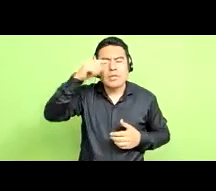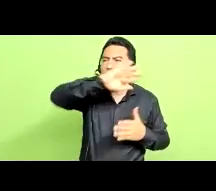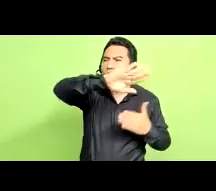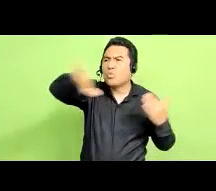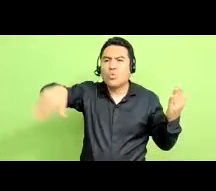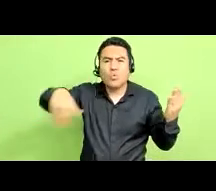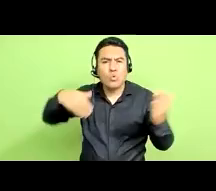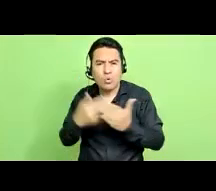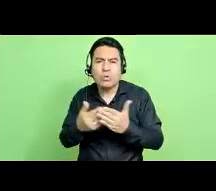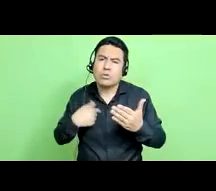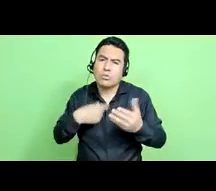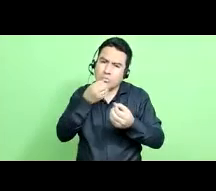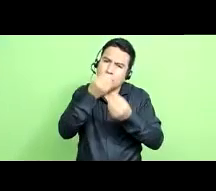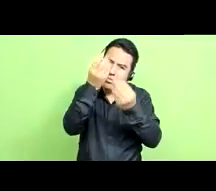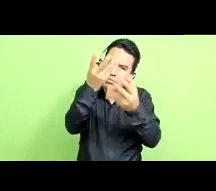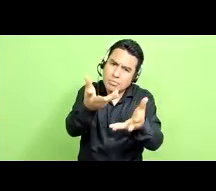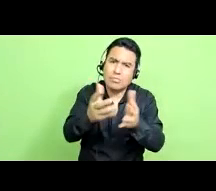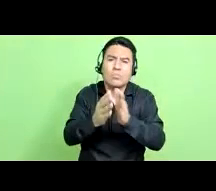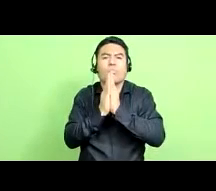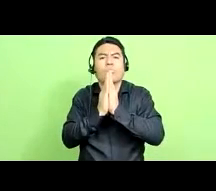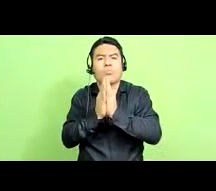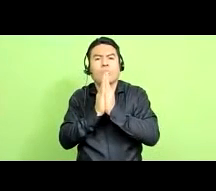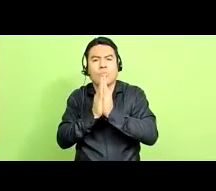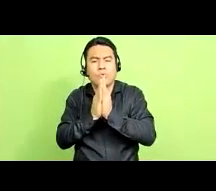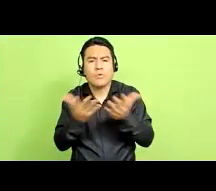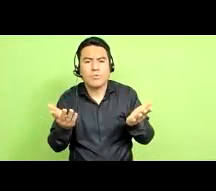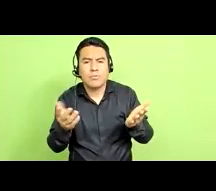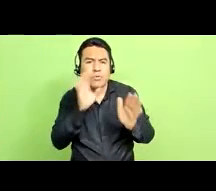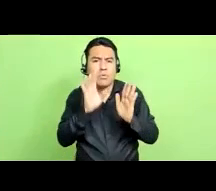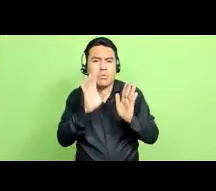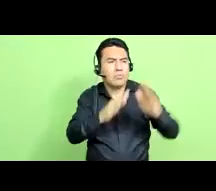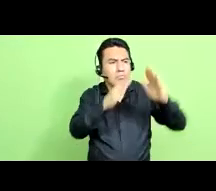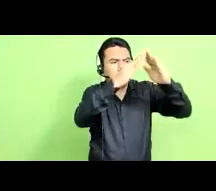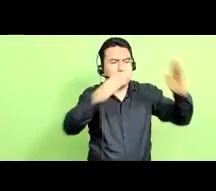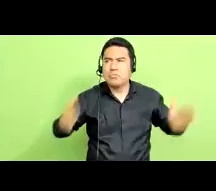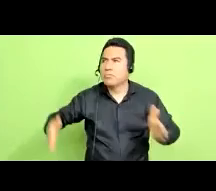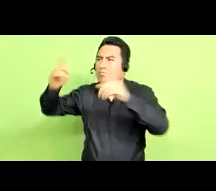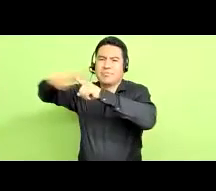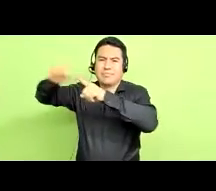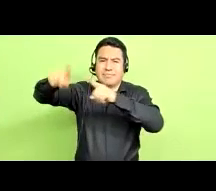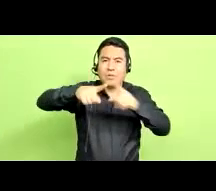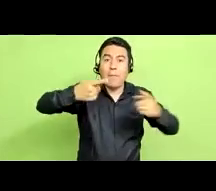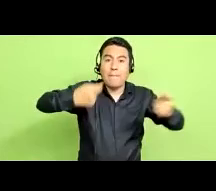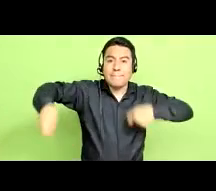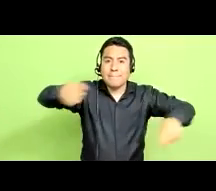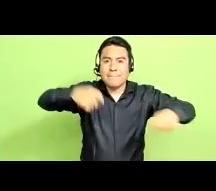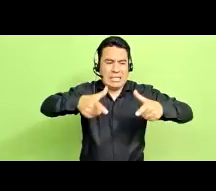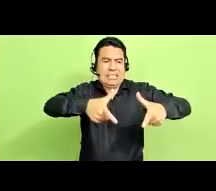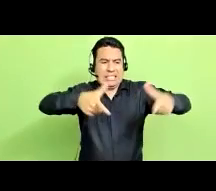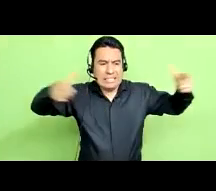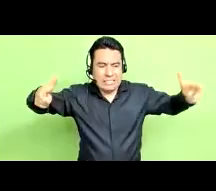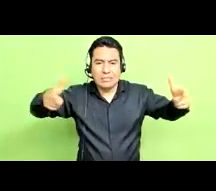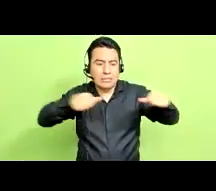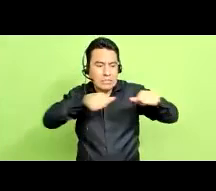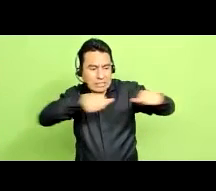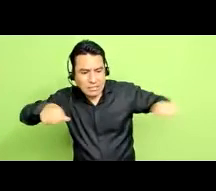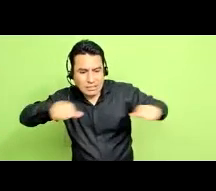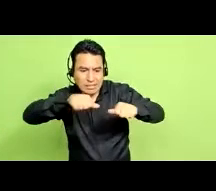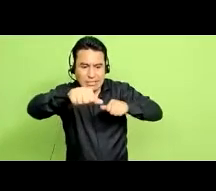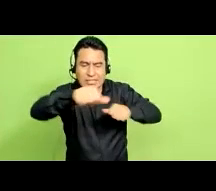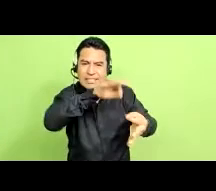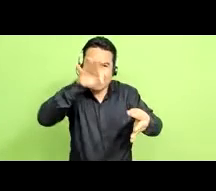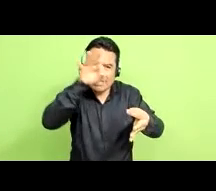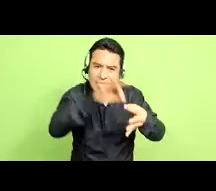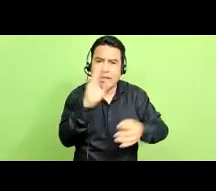yo les pido a la expositora que se tenga en consideración ello las medidas exactas para las edificaciones